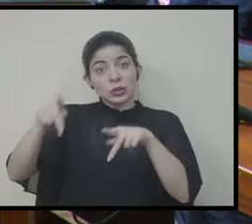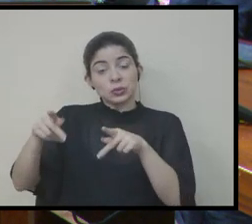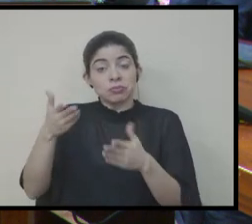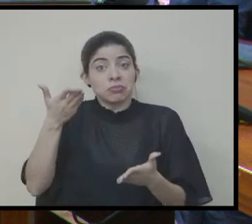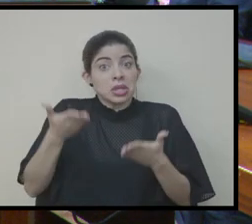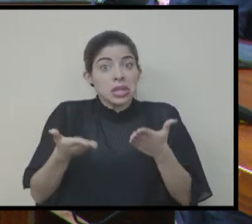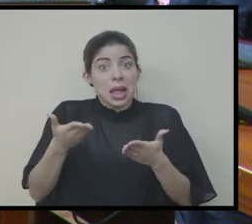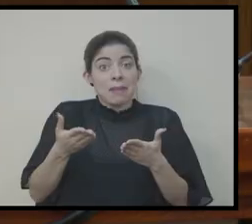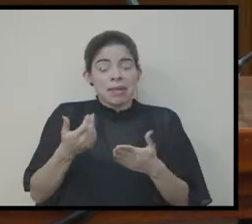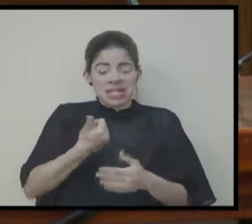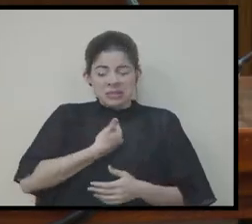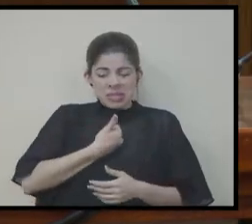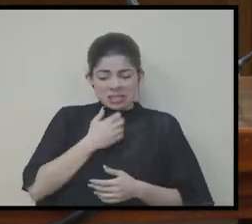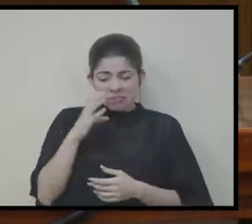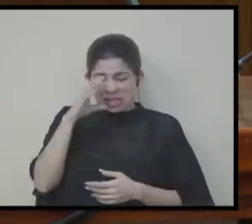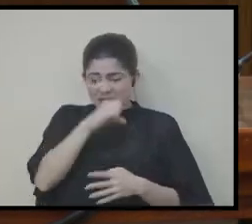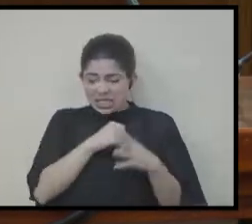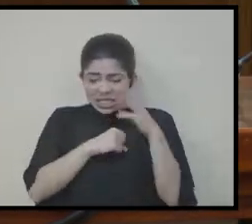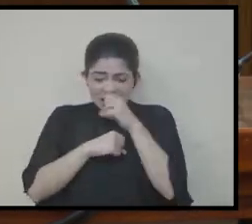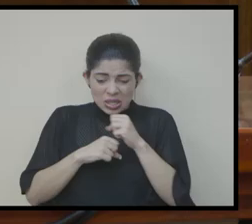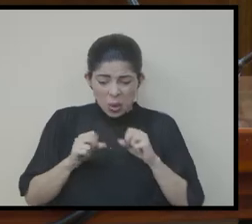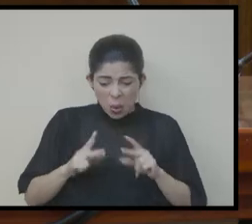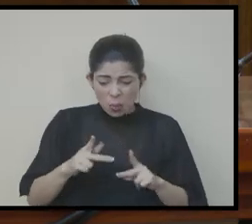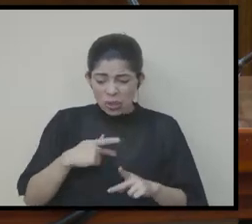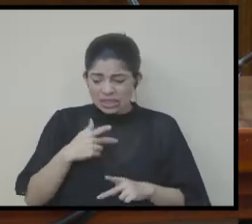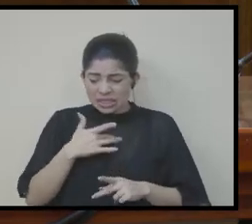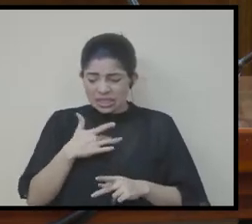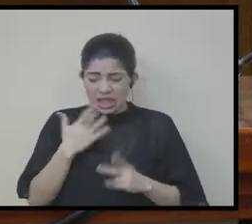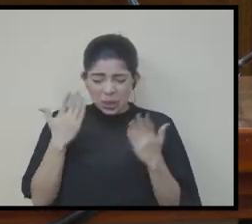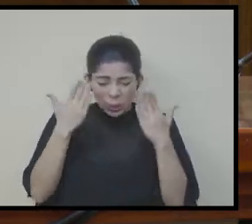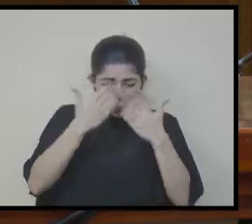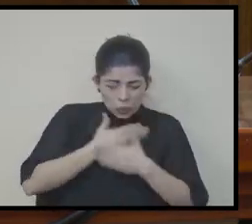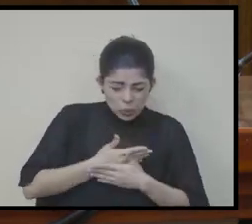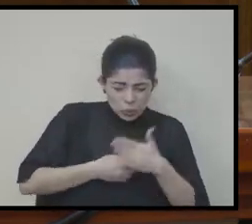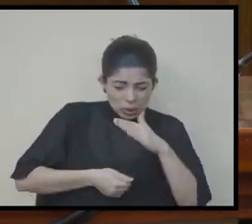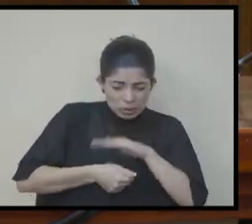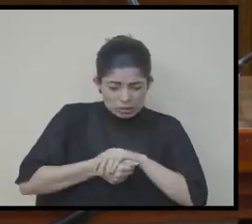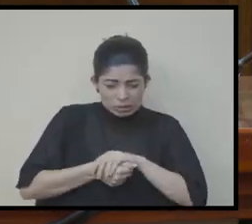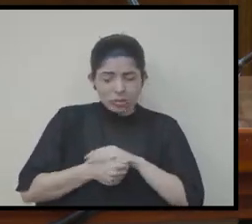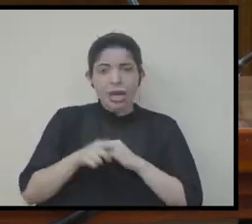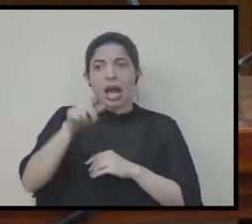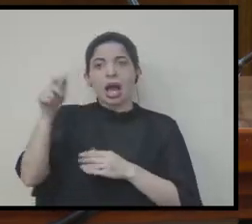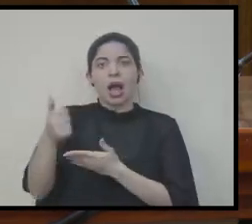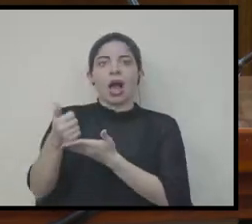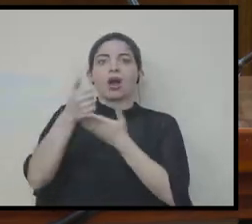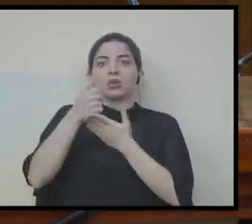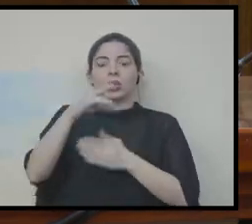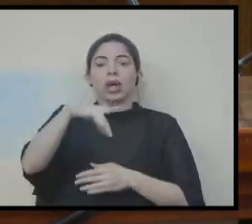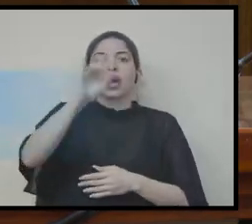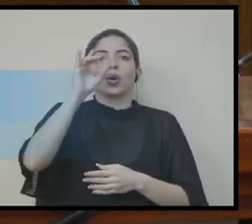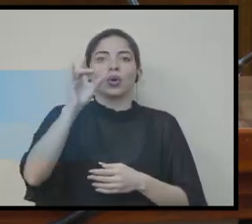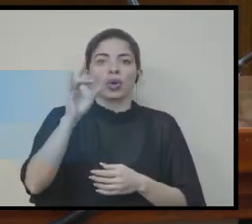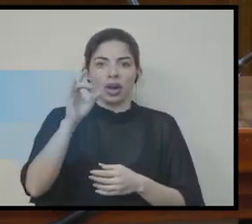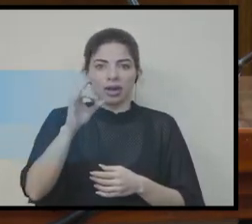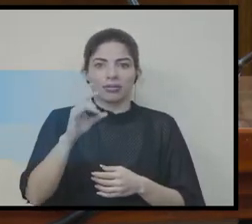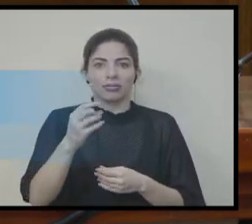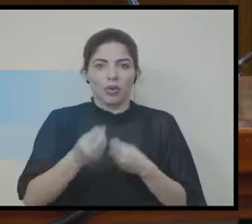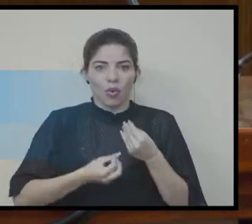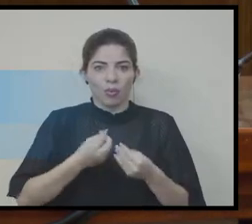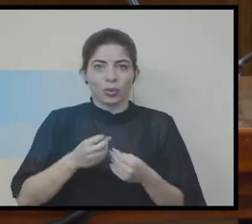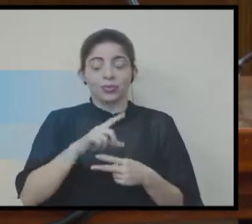tal vez no ven esa oportunidad en la oscuridad, es ayudarlos a encontrar ese punto. Dos,